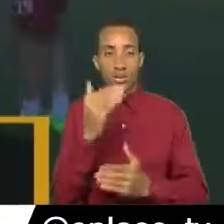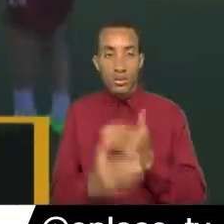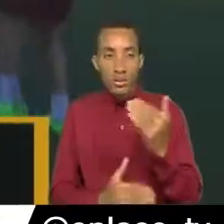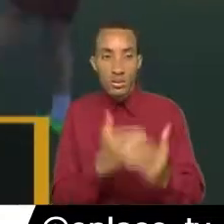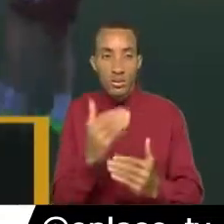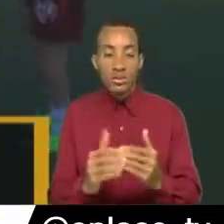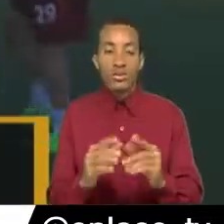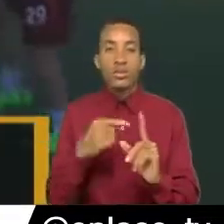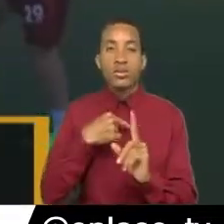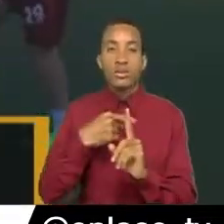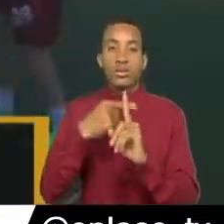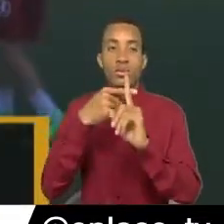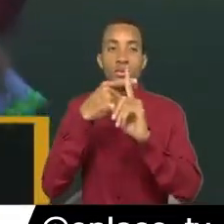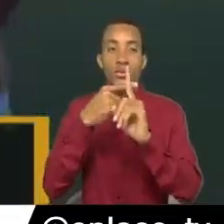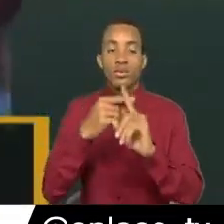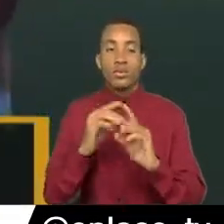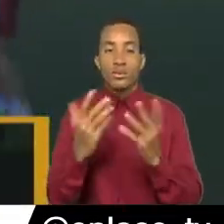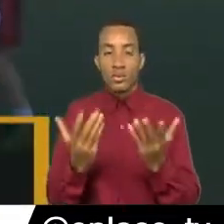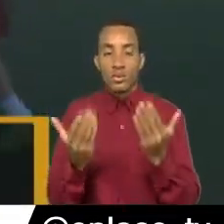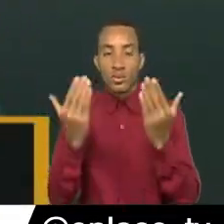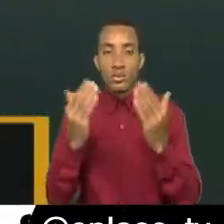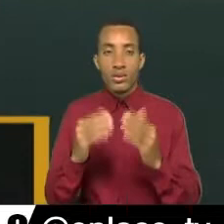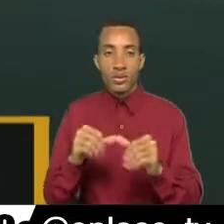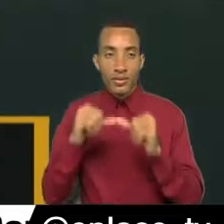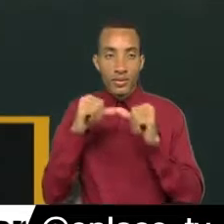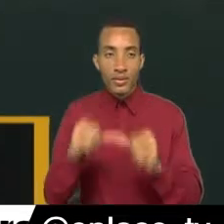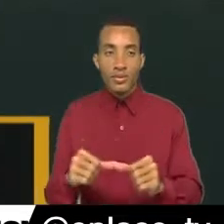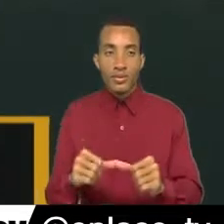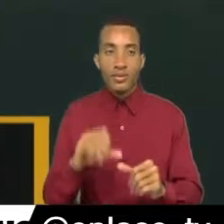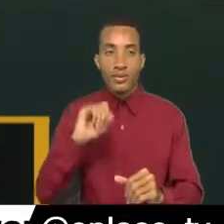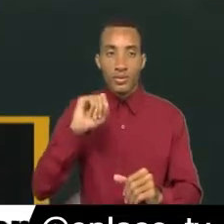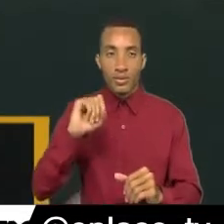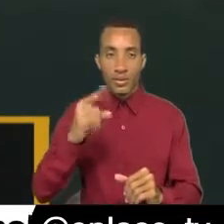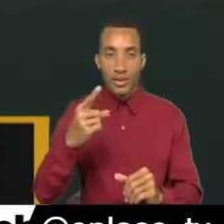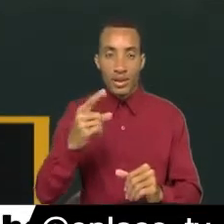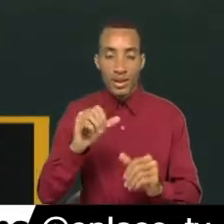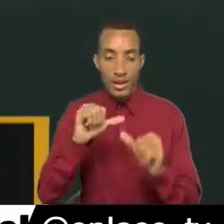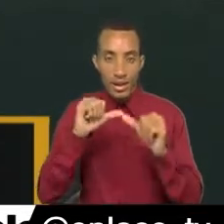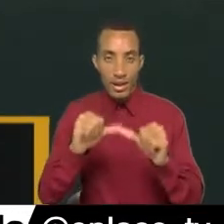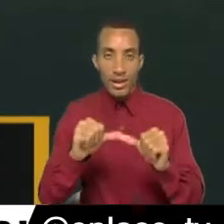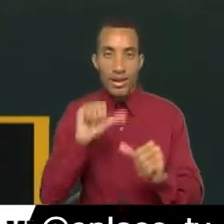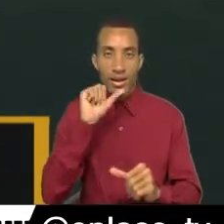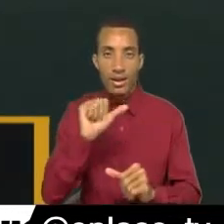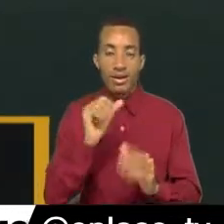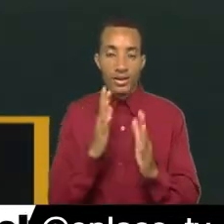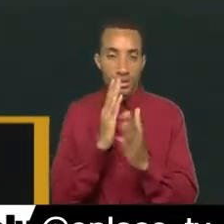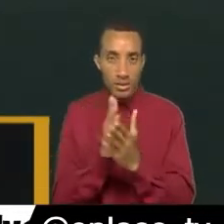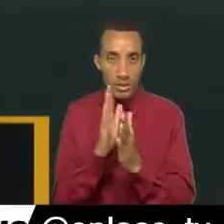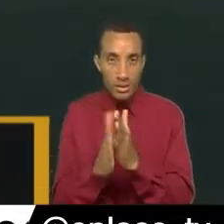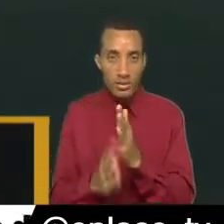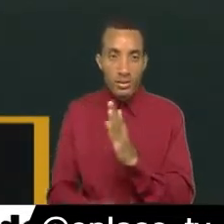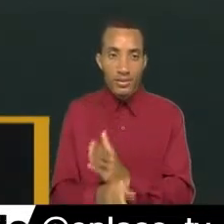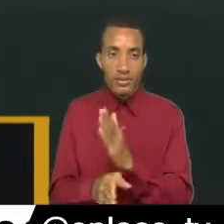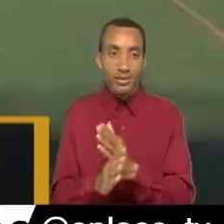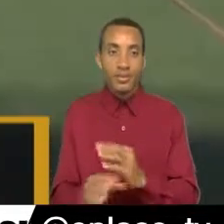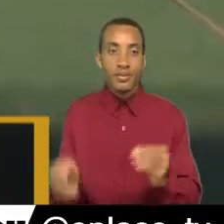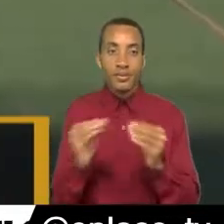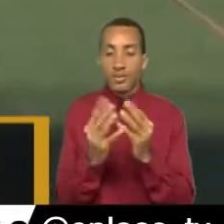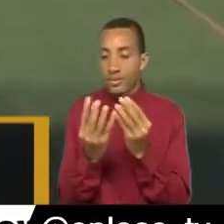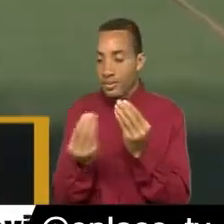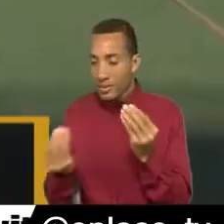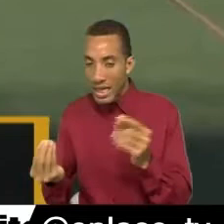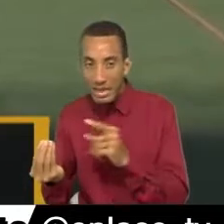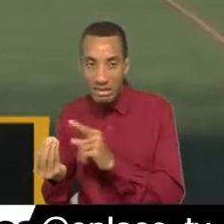resultados positivos y que garantice la permanencia del equipo en la primera división y también dar mayor fuerza y relevancia a las divisiones